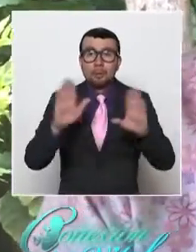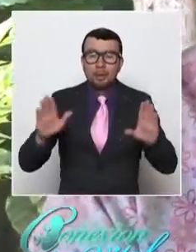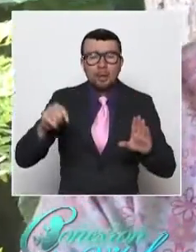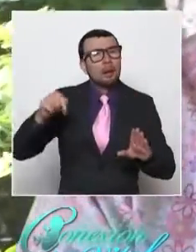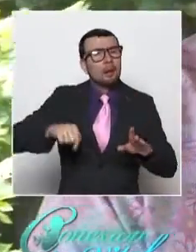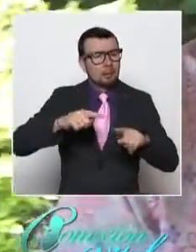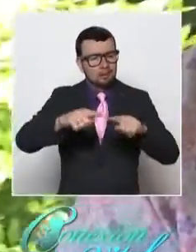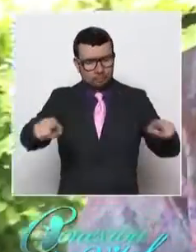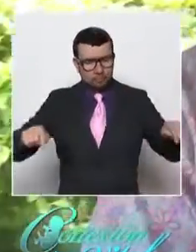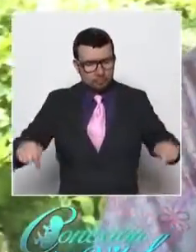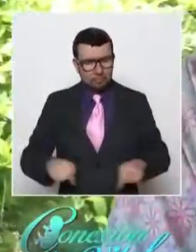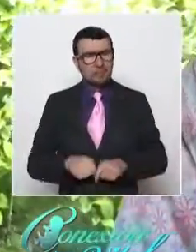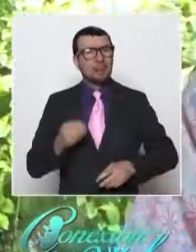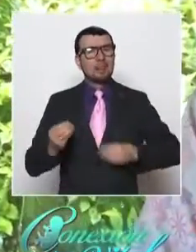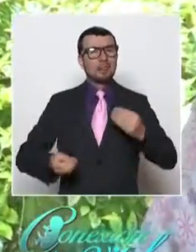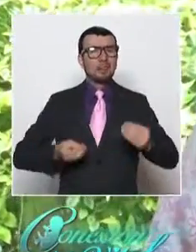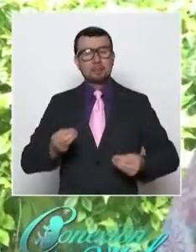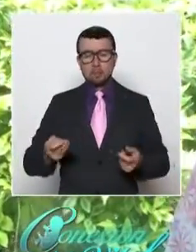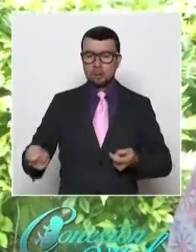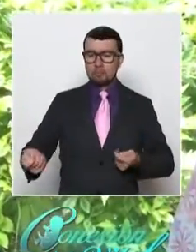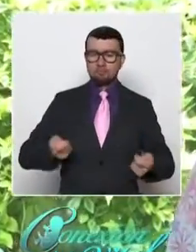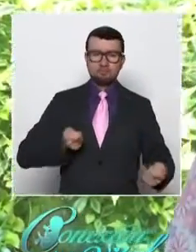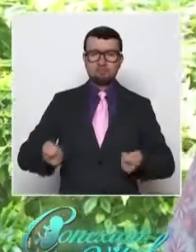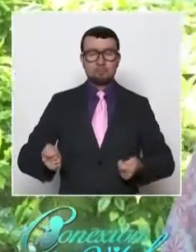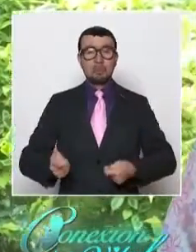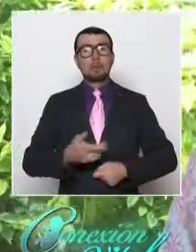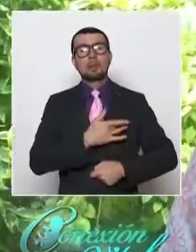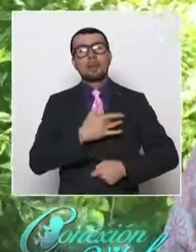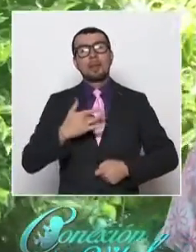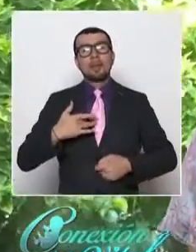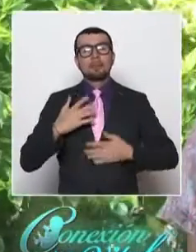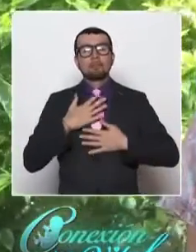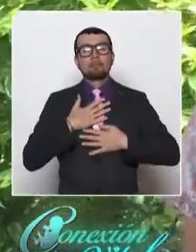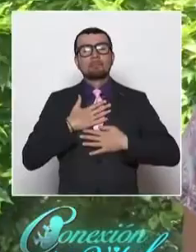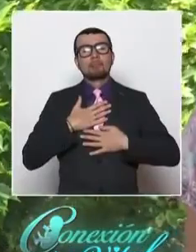esta sala como tal manejamos son las técnicas de relajación.